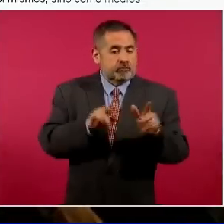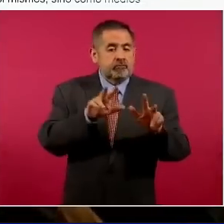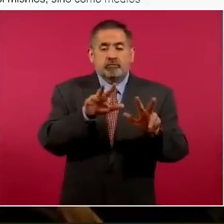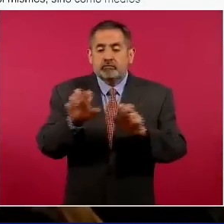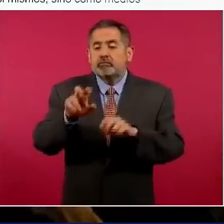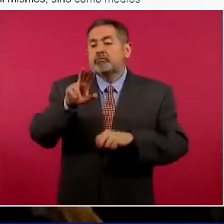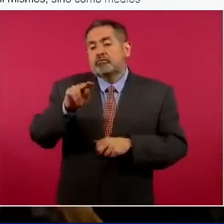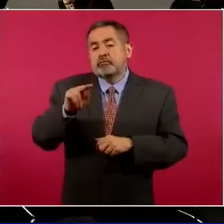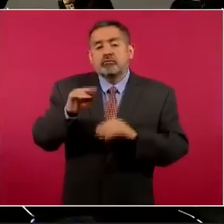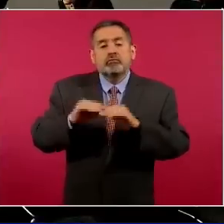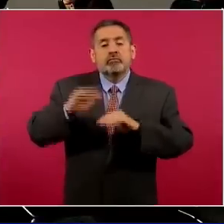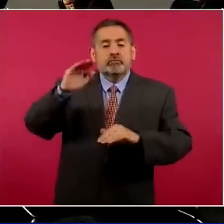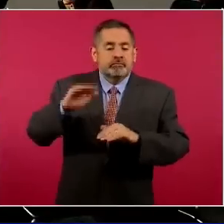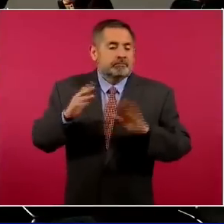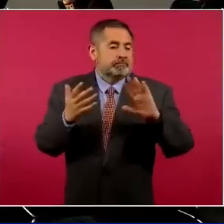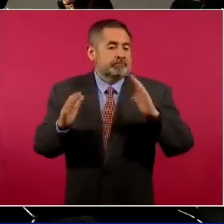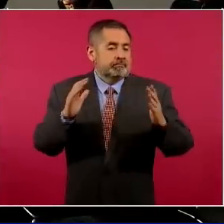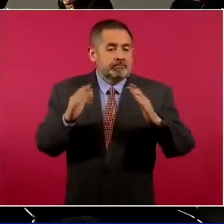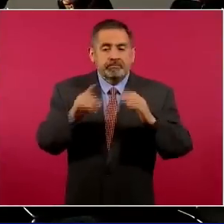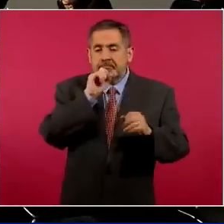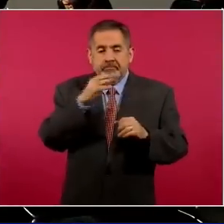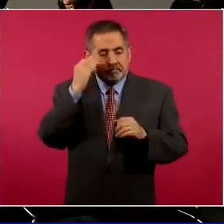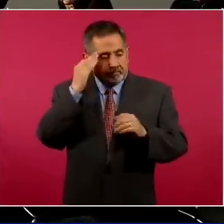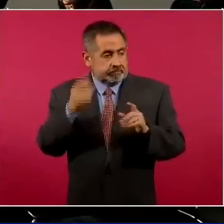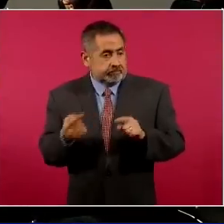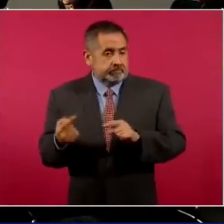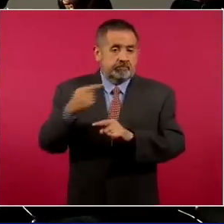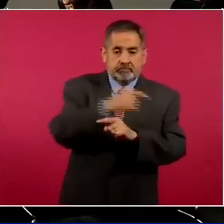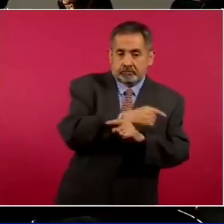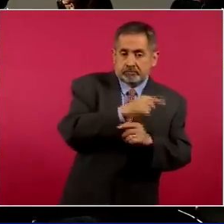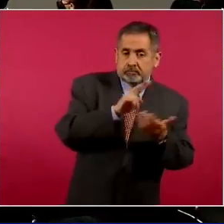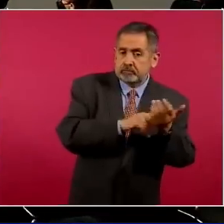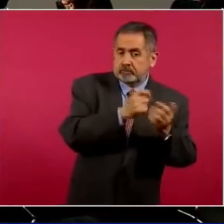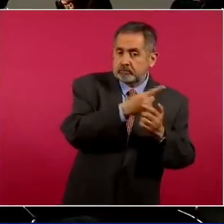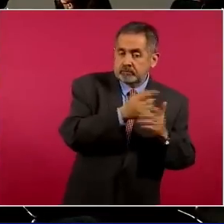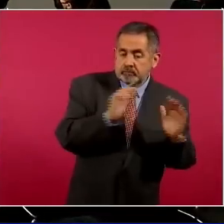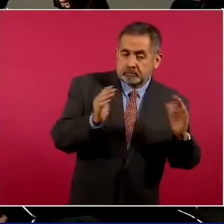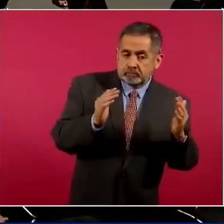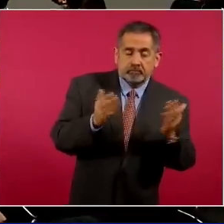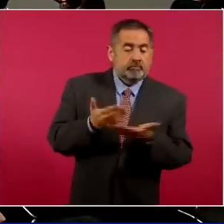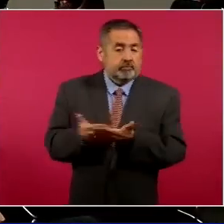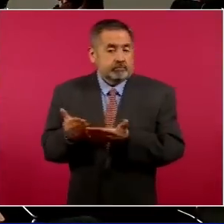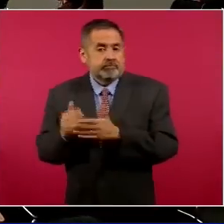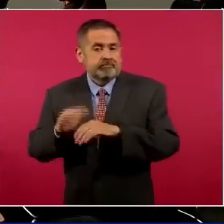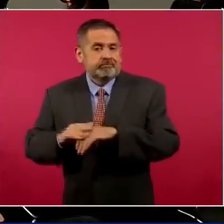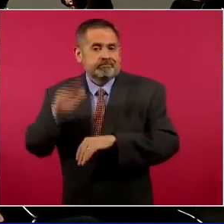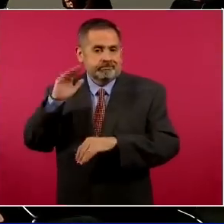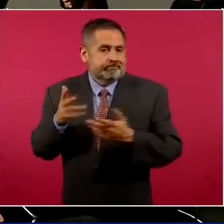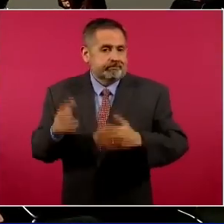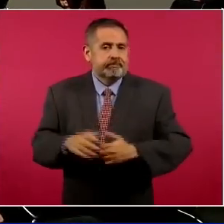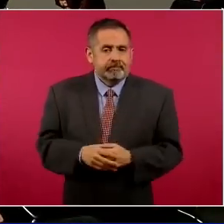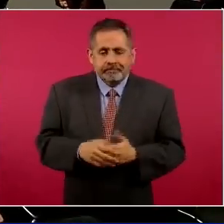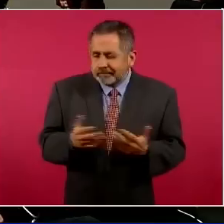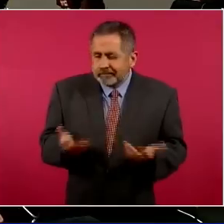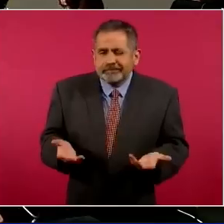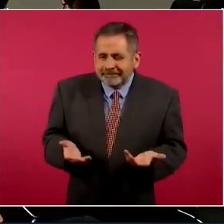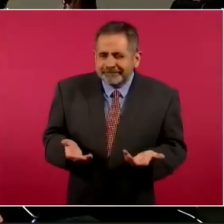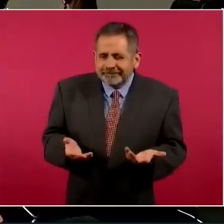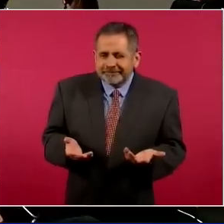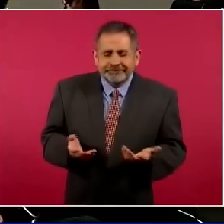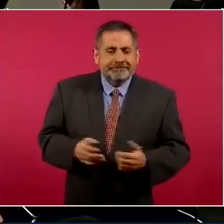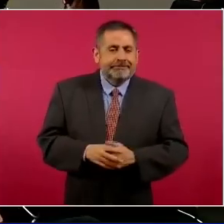2,880 en comparación con el mismo periodo del año pasado, 2021. Entonces,